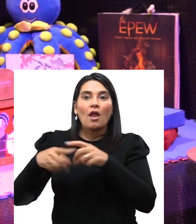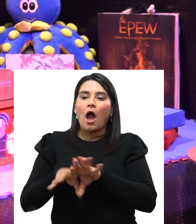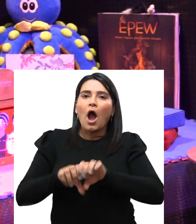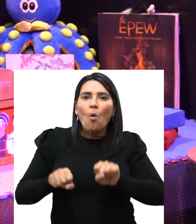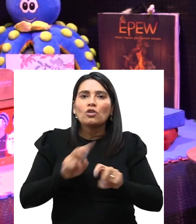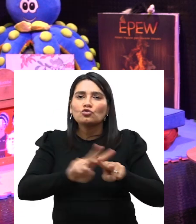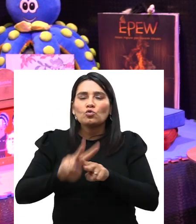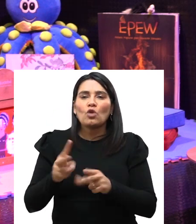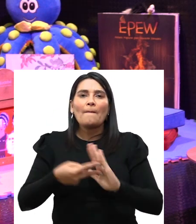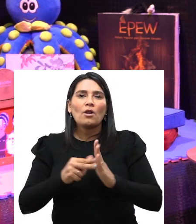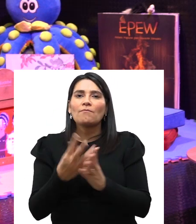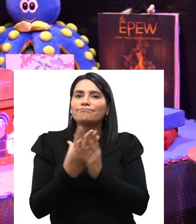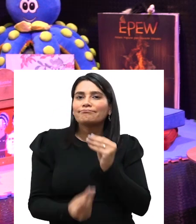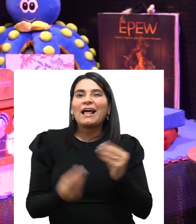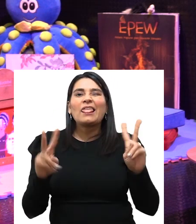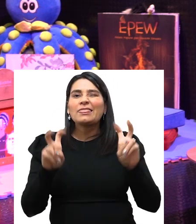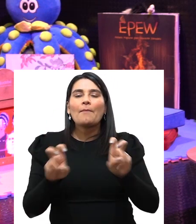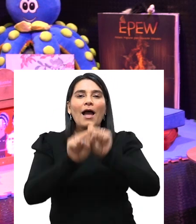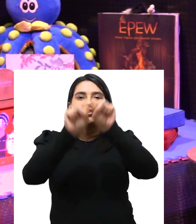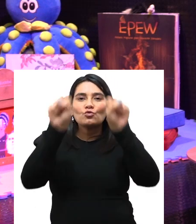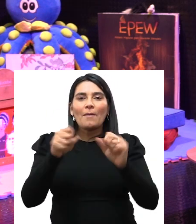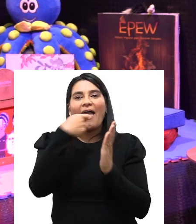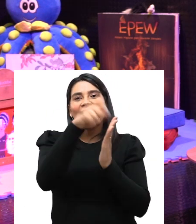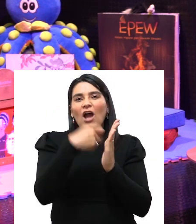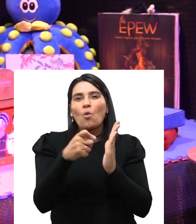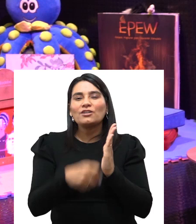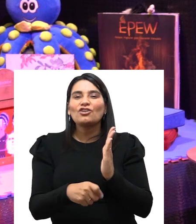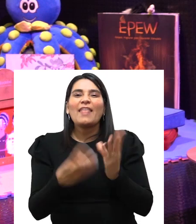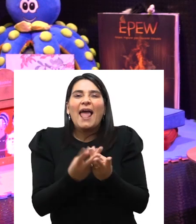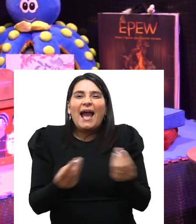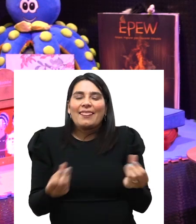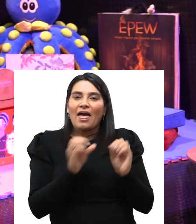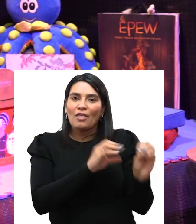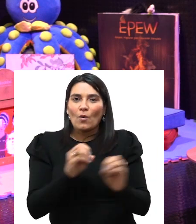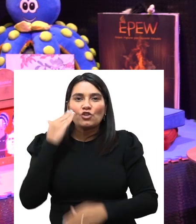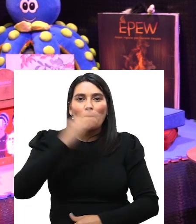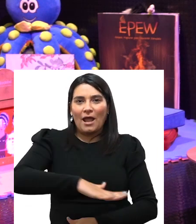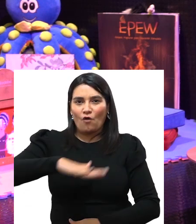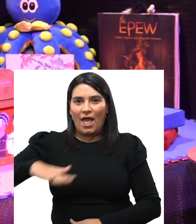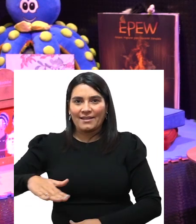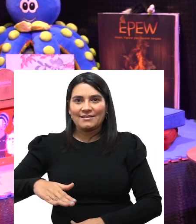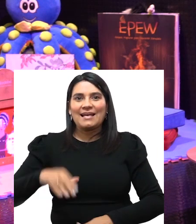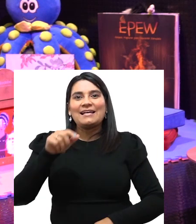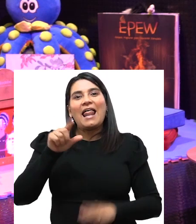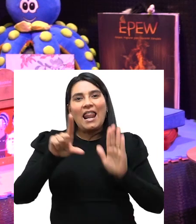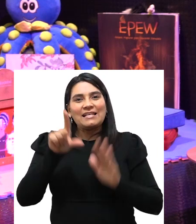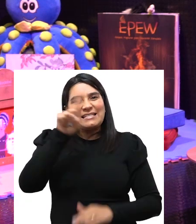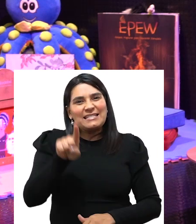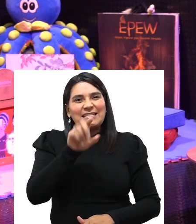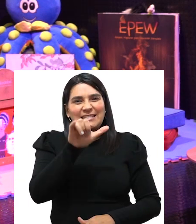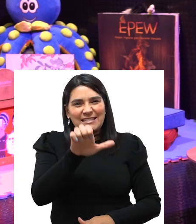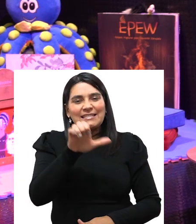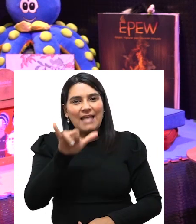los problemas en torno al Sistema de Evaluación Integral de la Calidad de la Educación Parvularia, SEISEP, que duplicaba